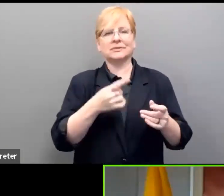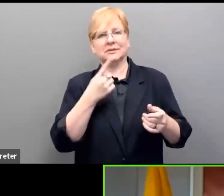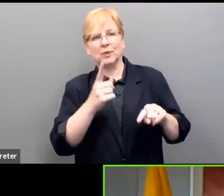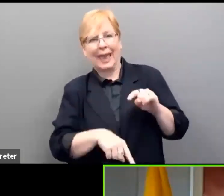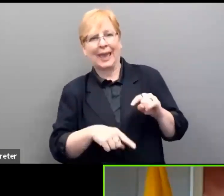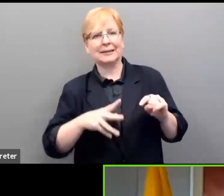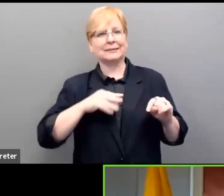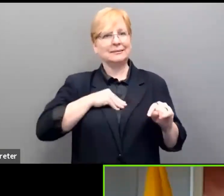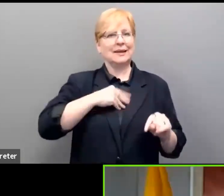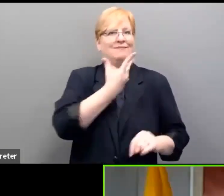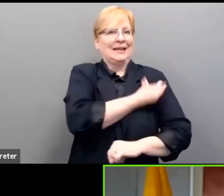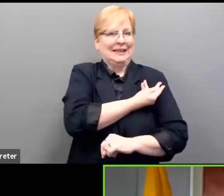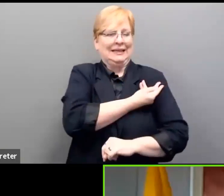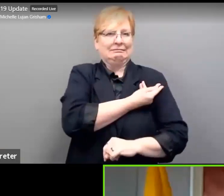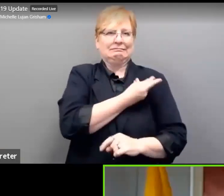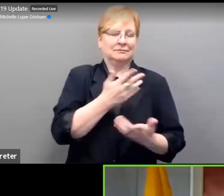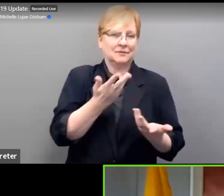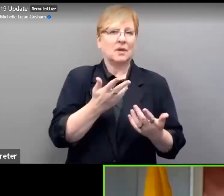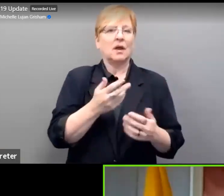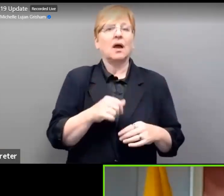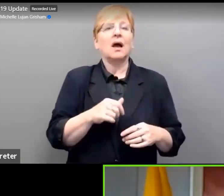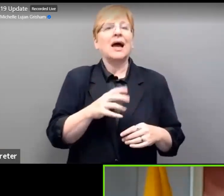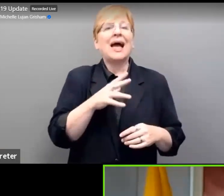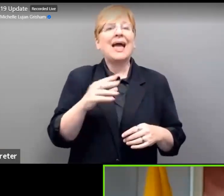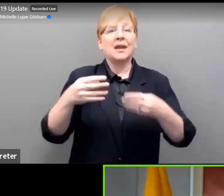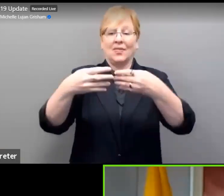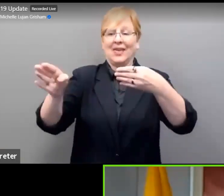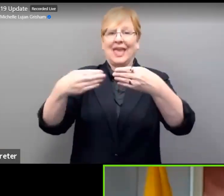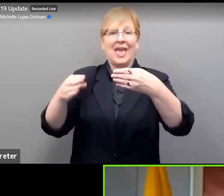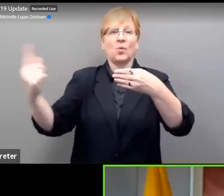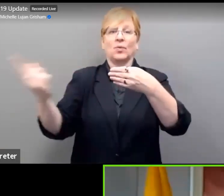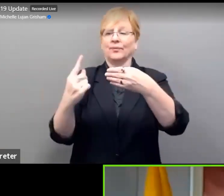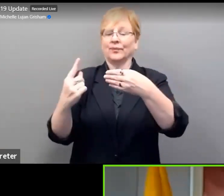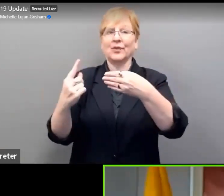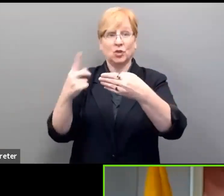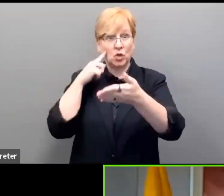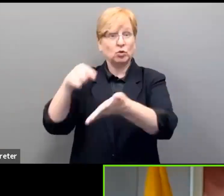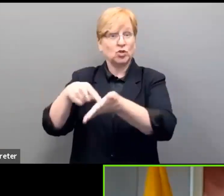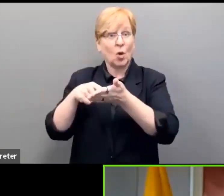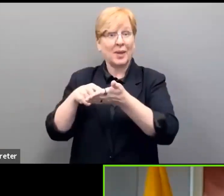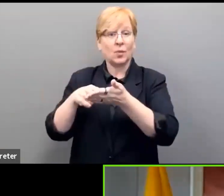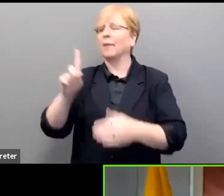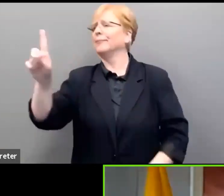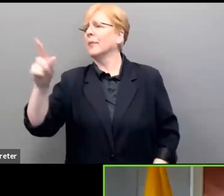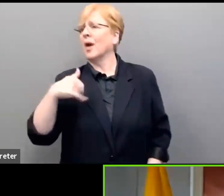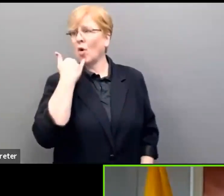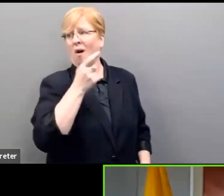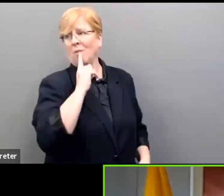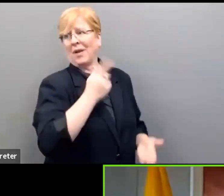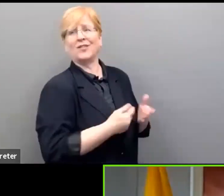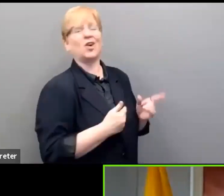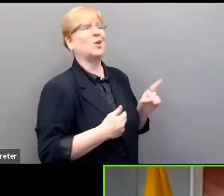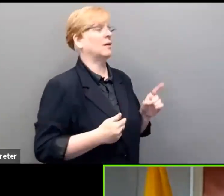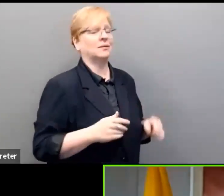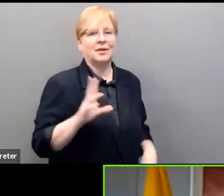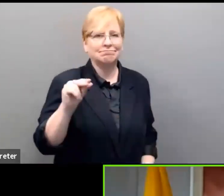o de su organización religiosa o de usted mismo explicando o de su doctor explicando la razón por la que usted no puede